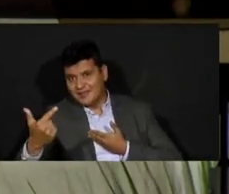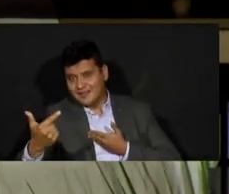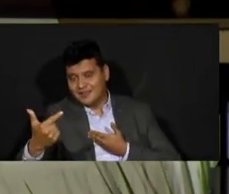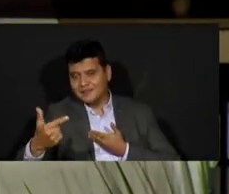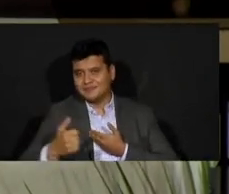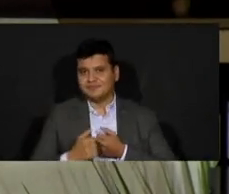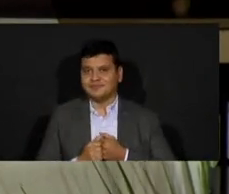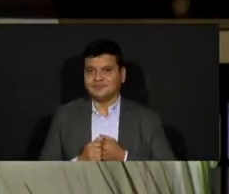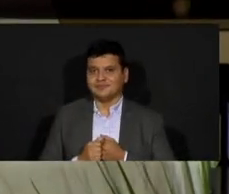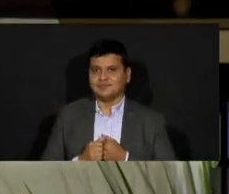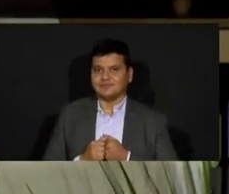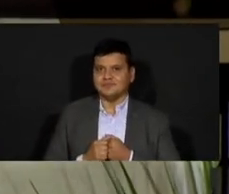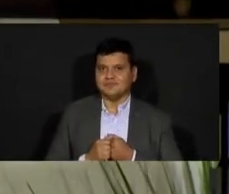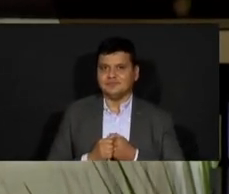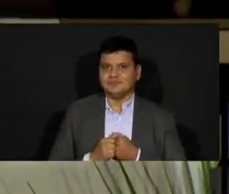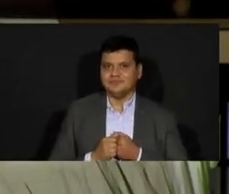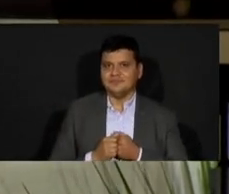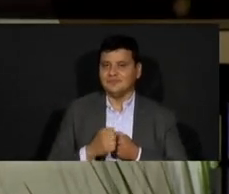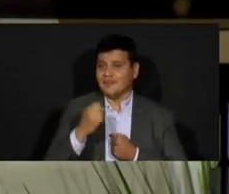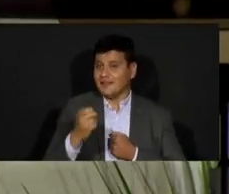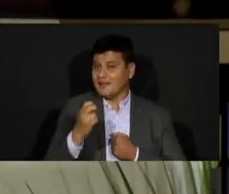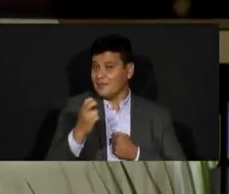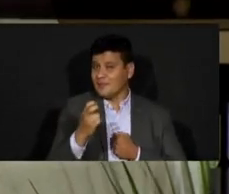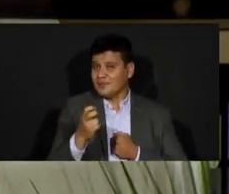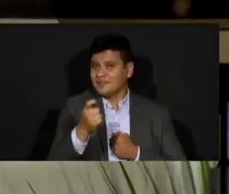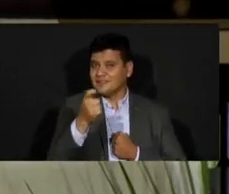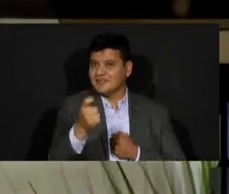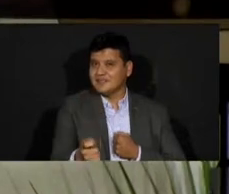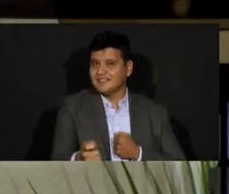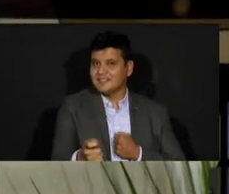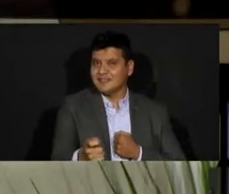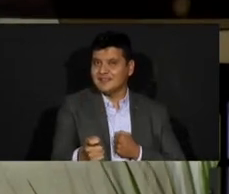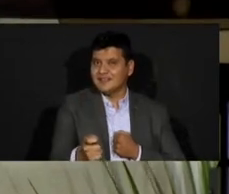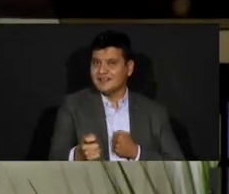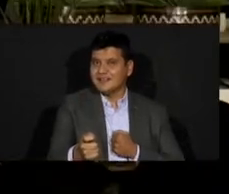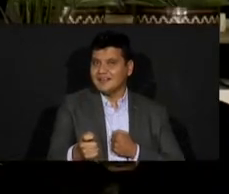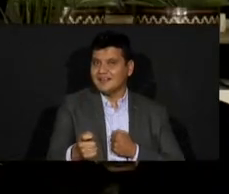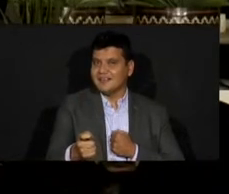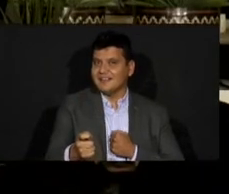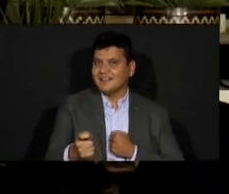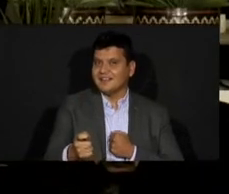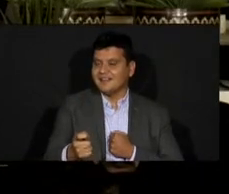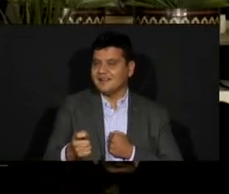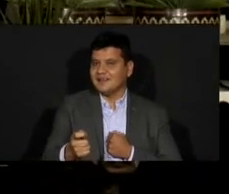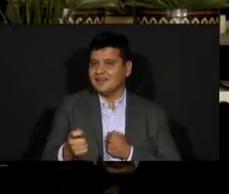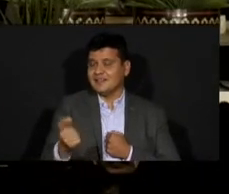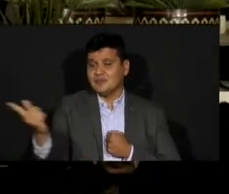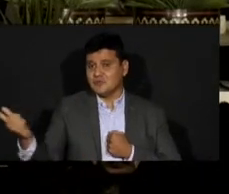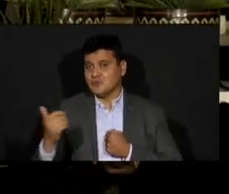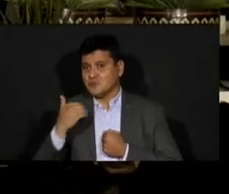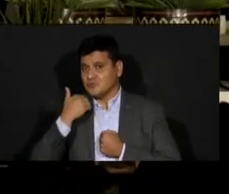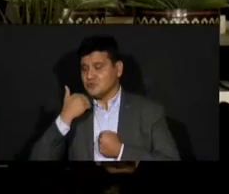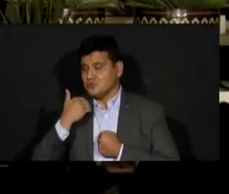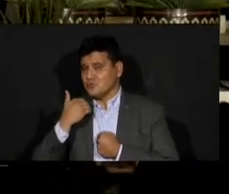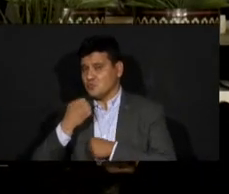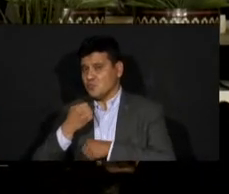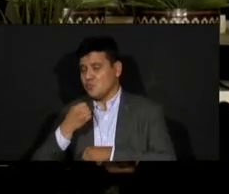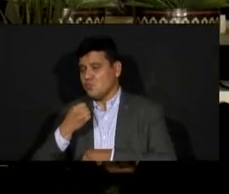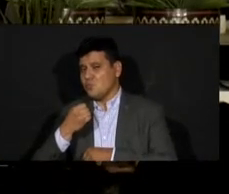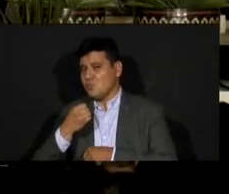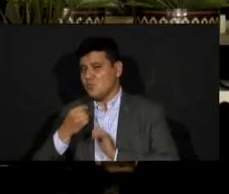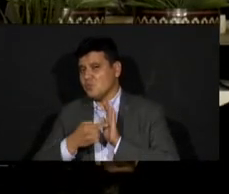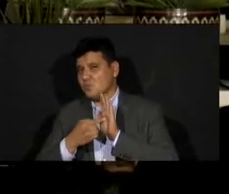2021-2027. Para ello, propongo que la comisión aludida se integre por las y